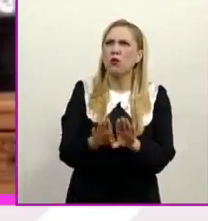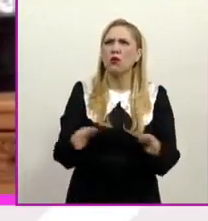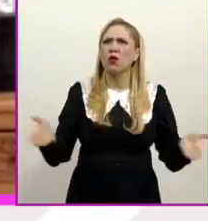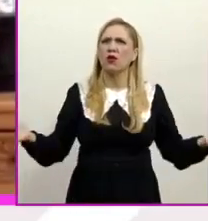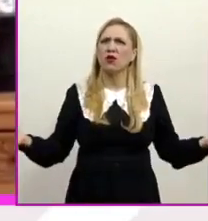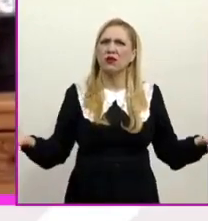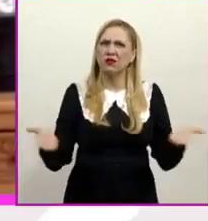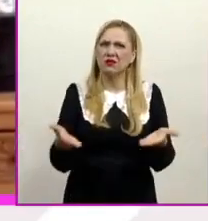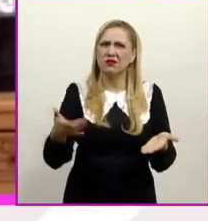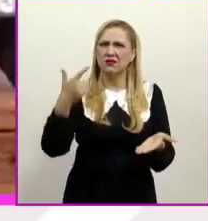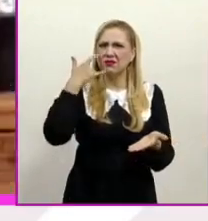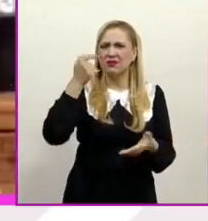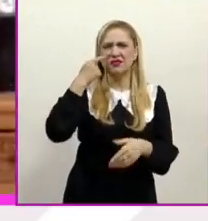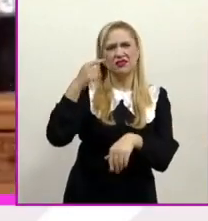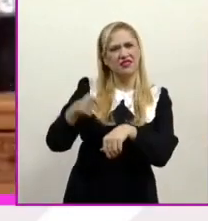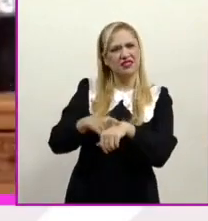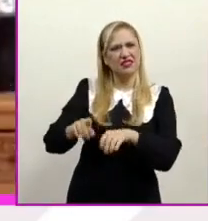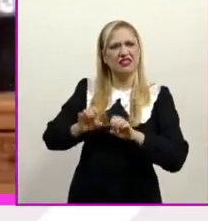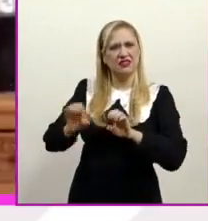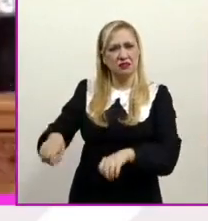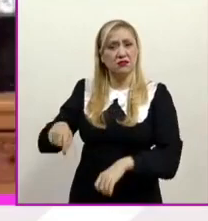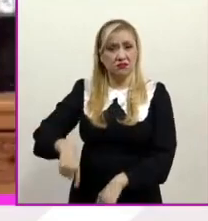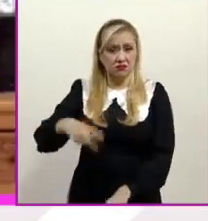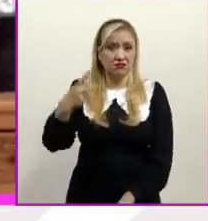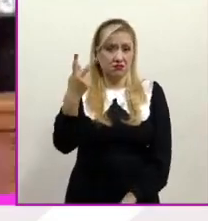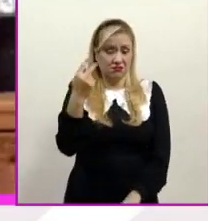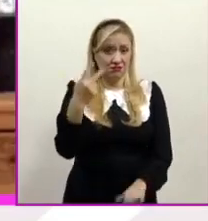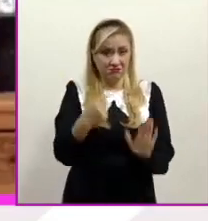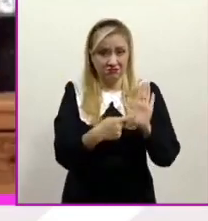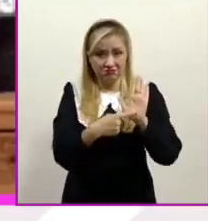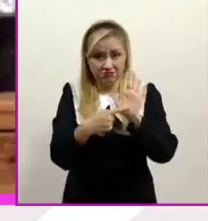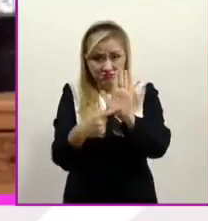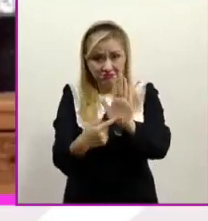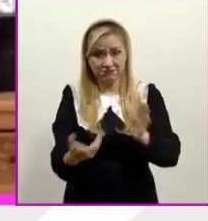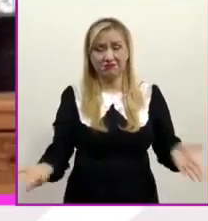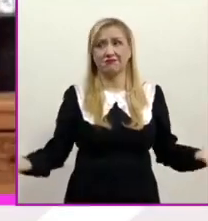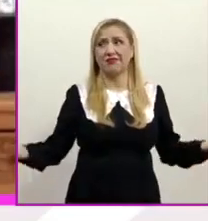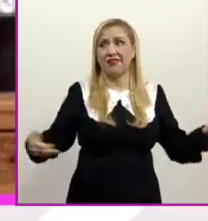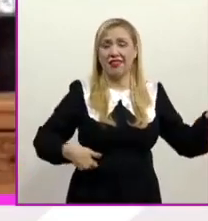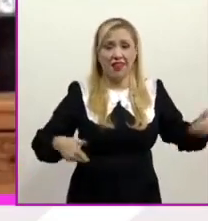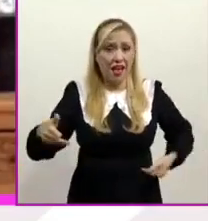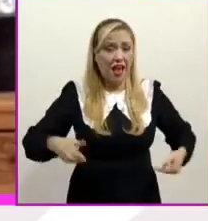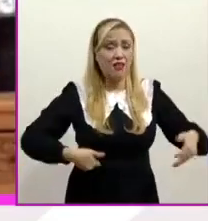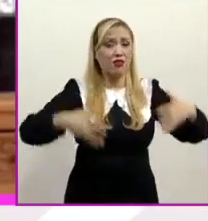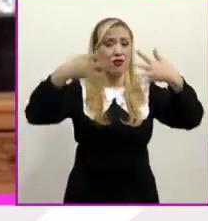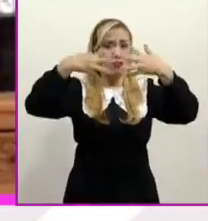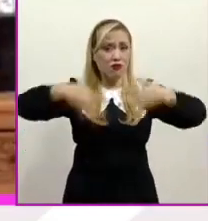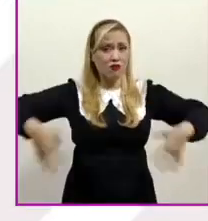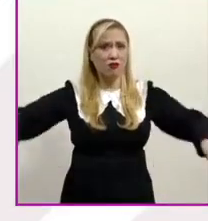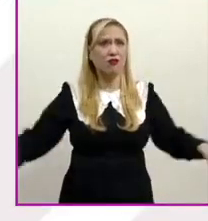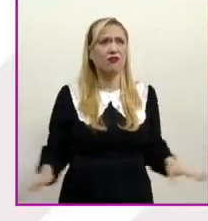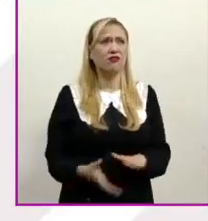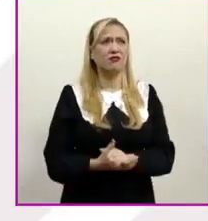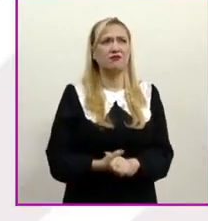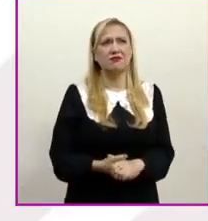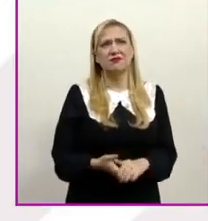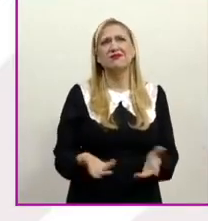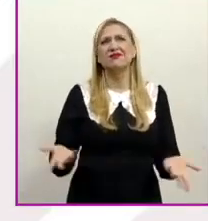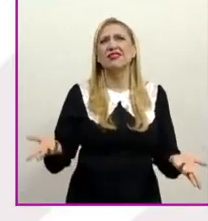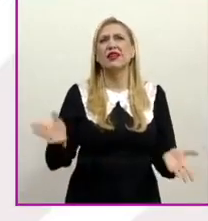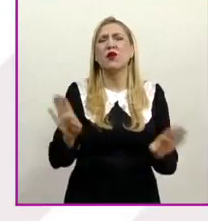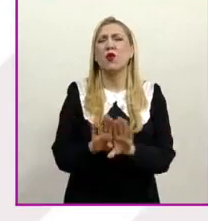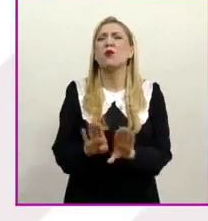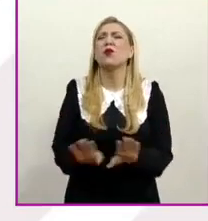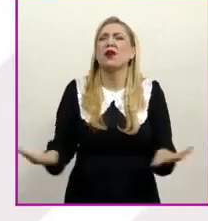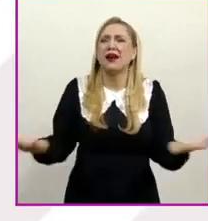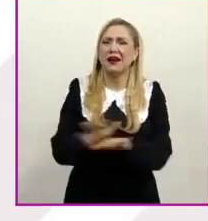sistema racista lo contamos en la televisión, en la pantalla, en el teatro, y ¿qué tenemos que hacer para cambiarlo? Creo